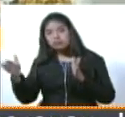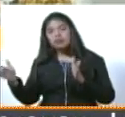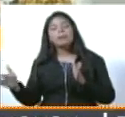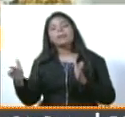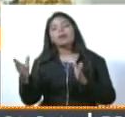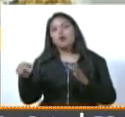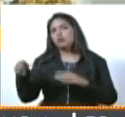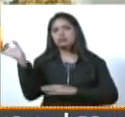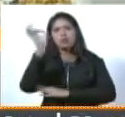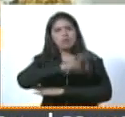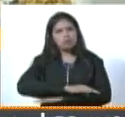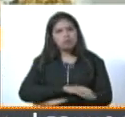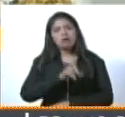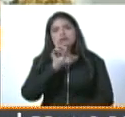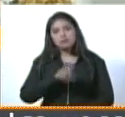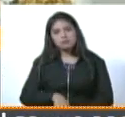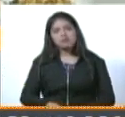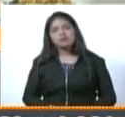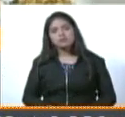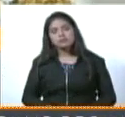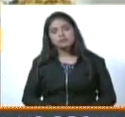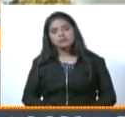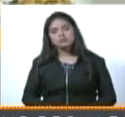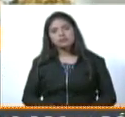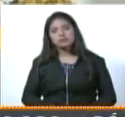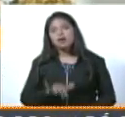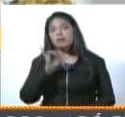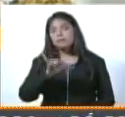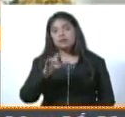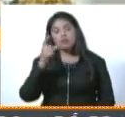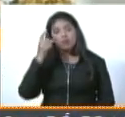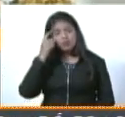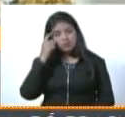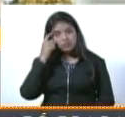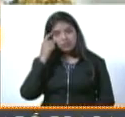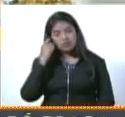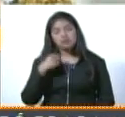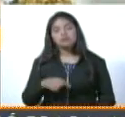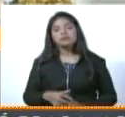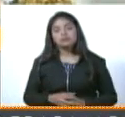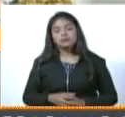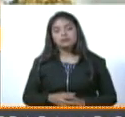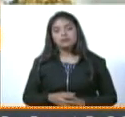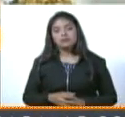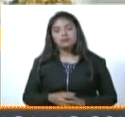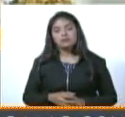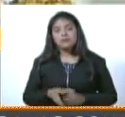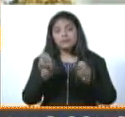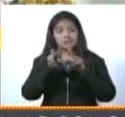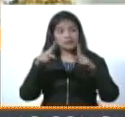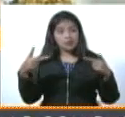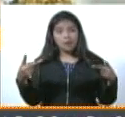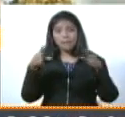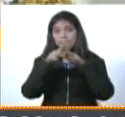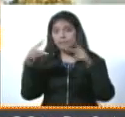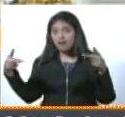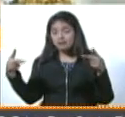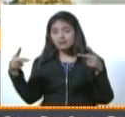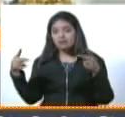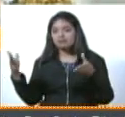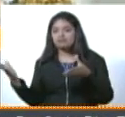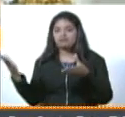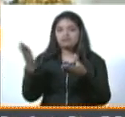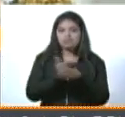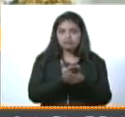el día. Además, asimismo, ese mismo día va a aparecer encartado en los diarios nacionales y regionales